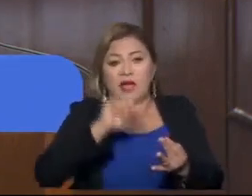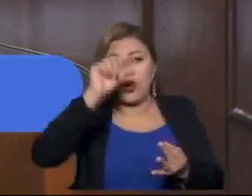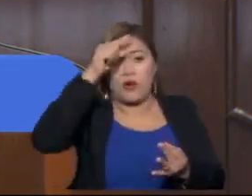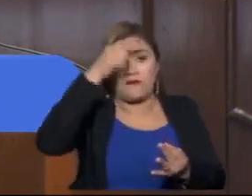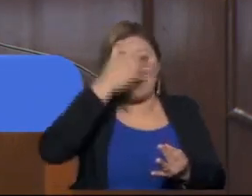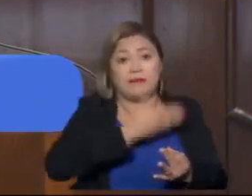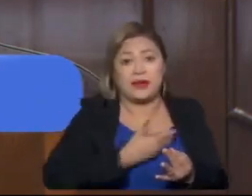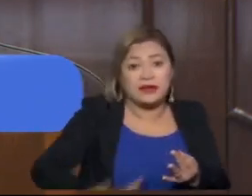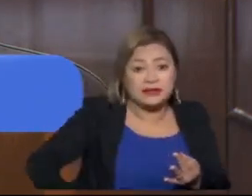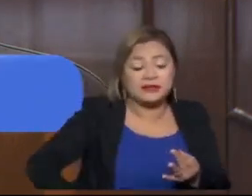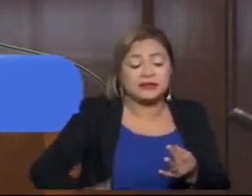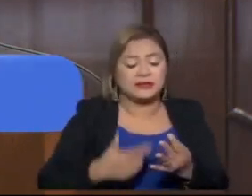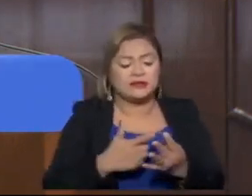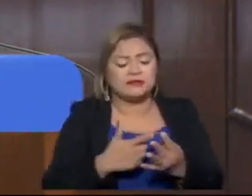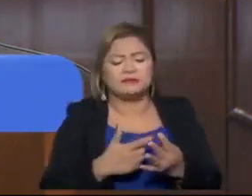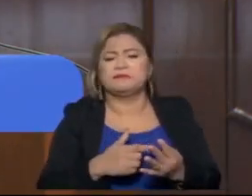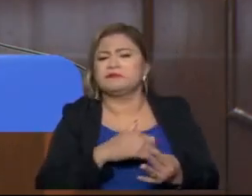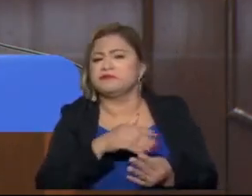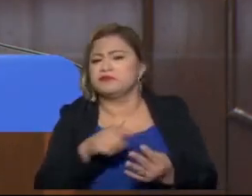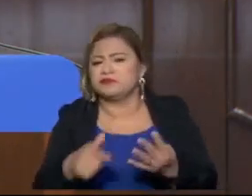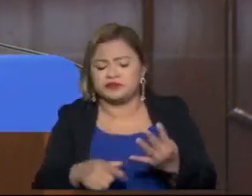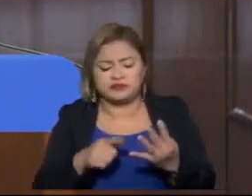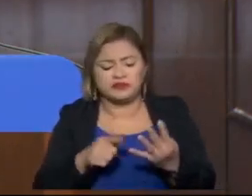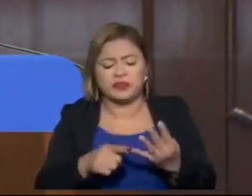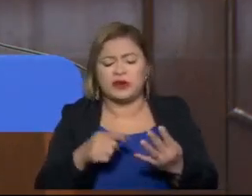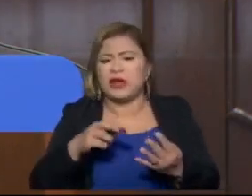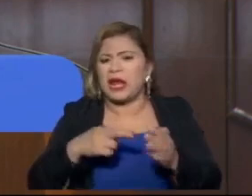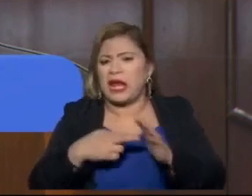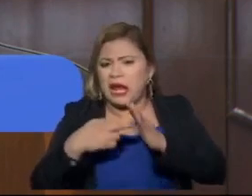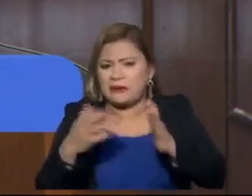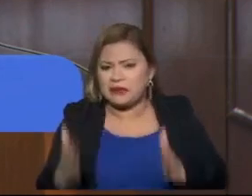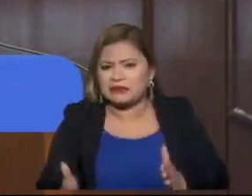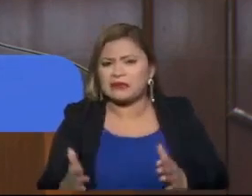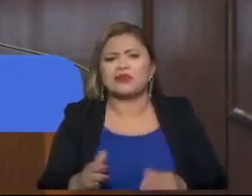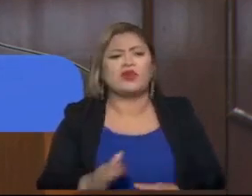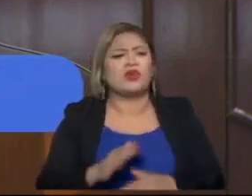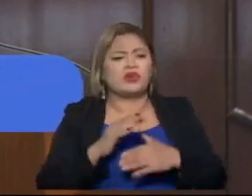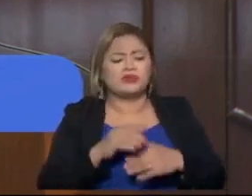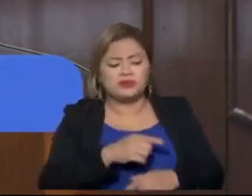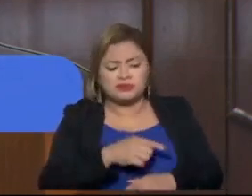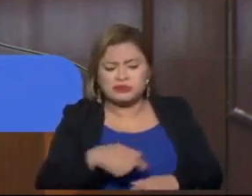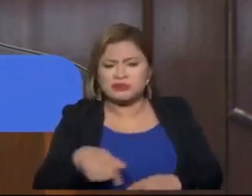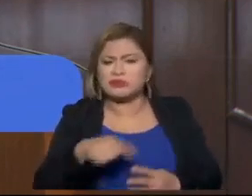fecha, he encabezado personalmente